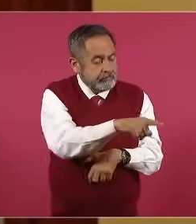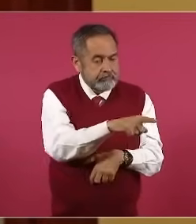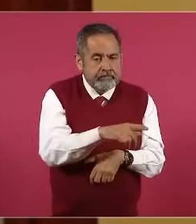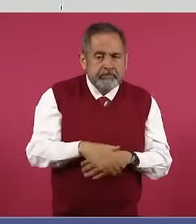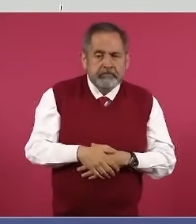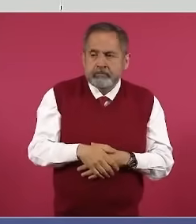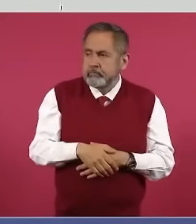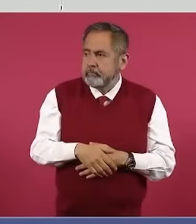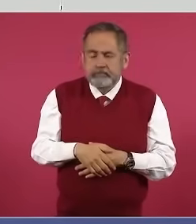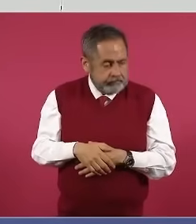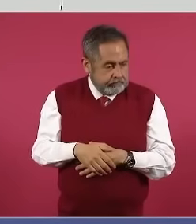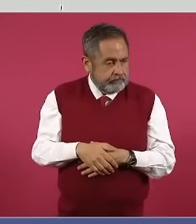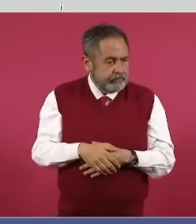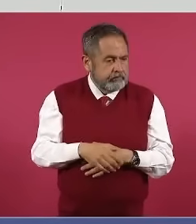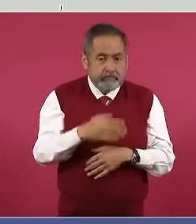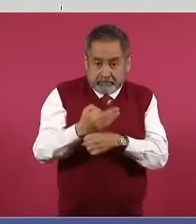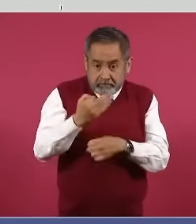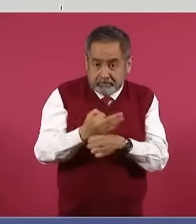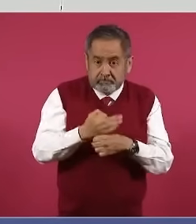lo exoneran.